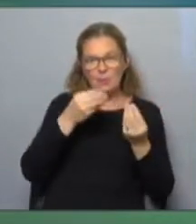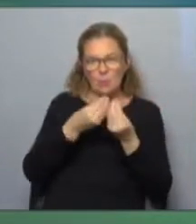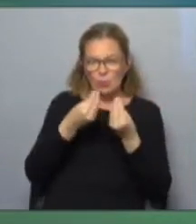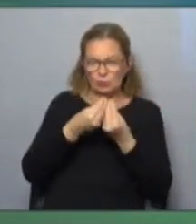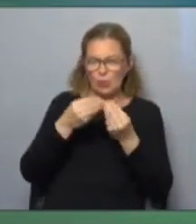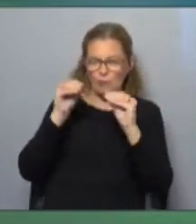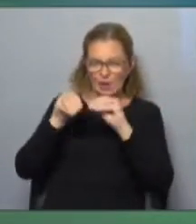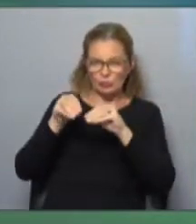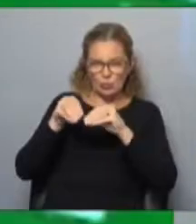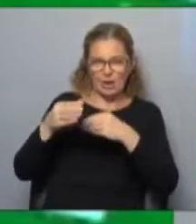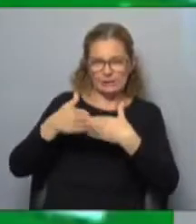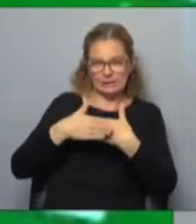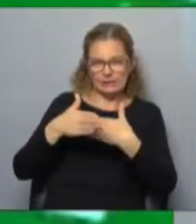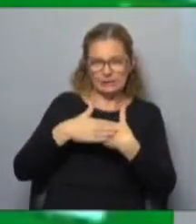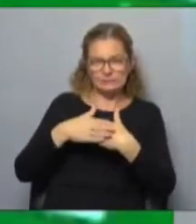basurales.